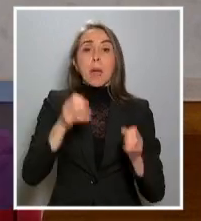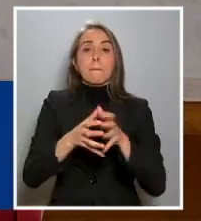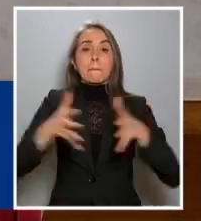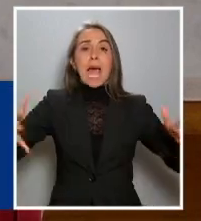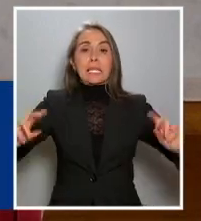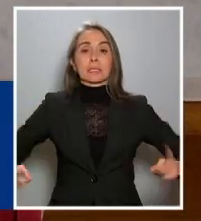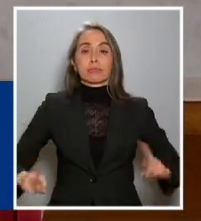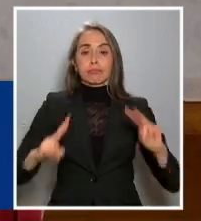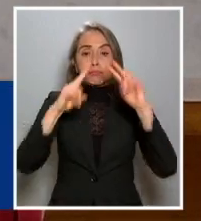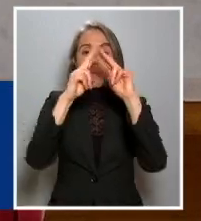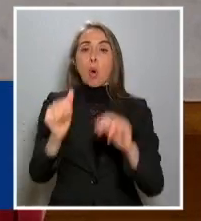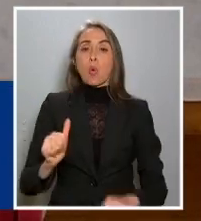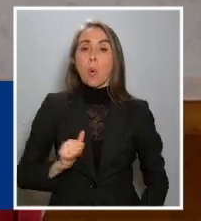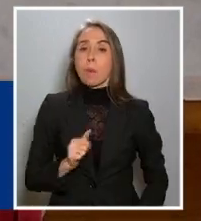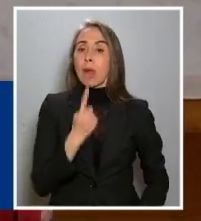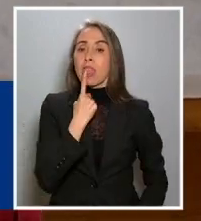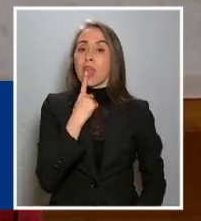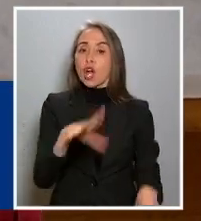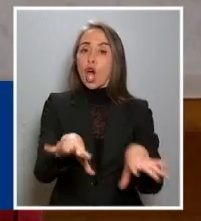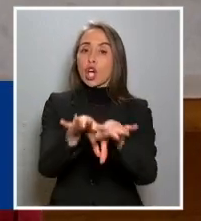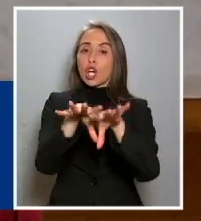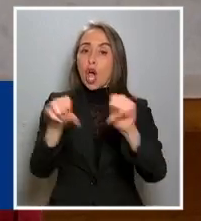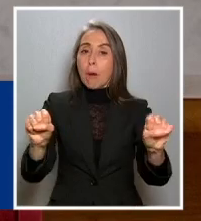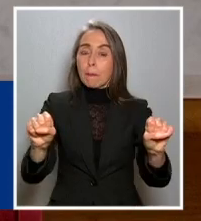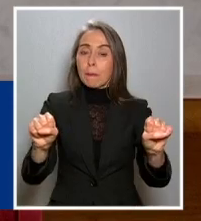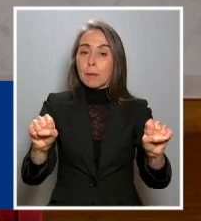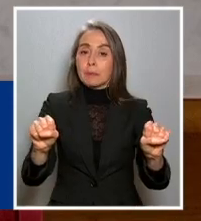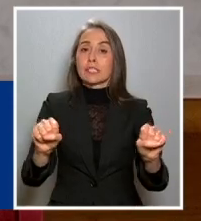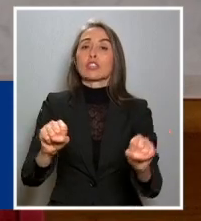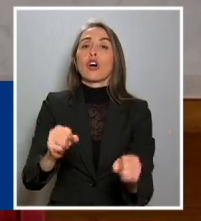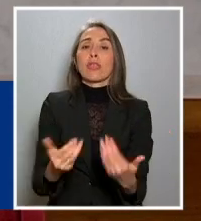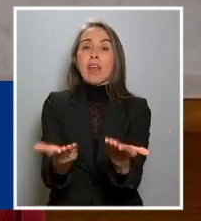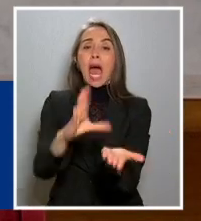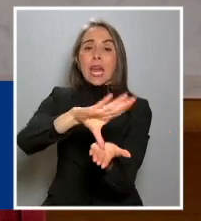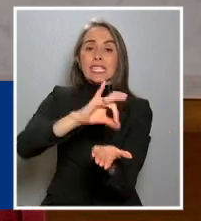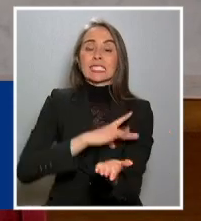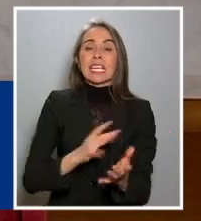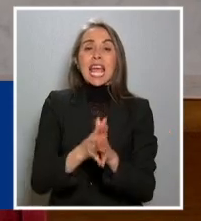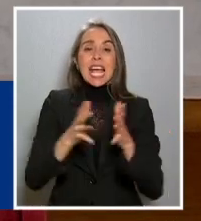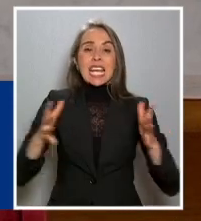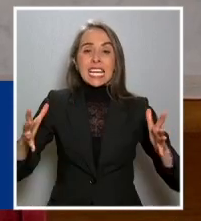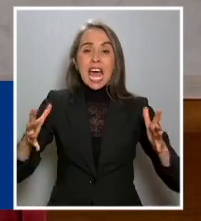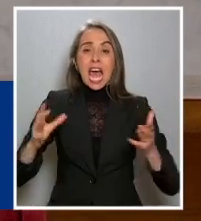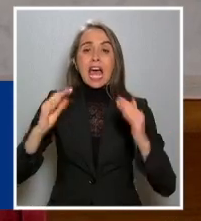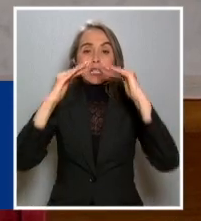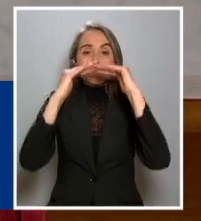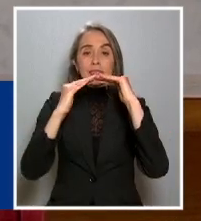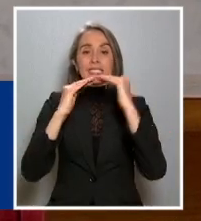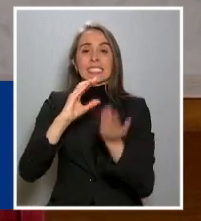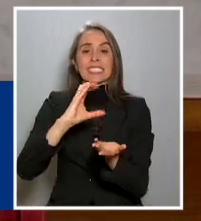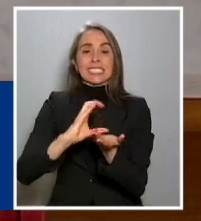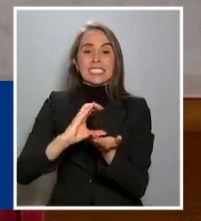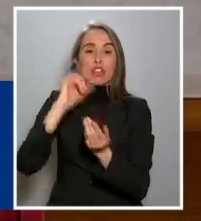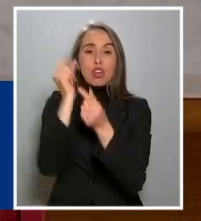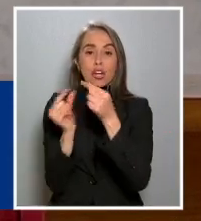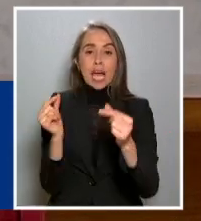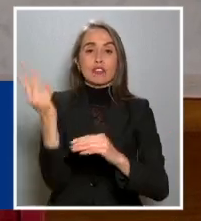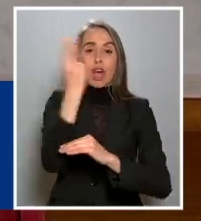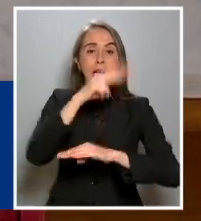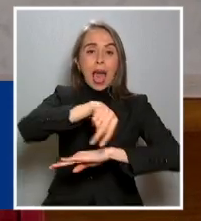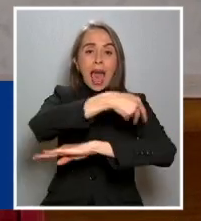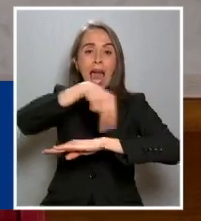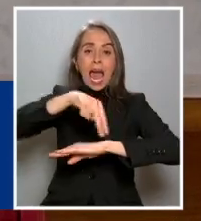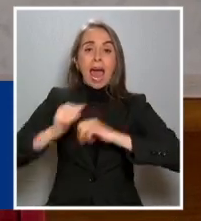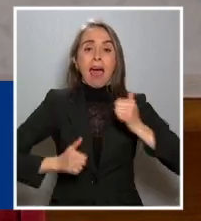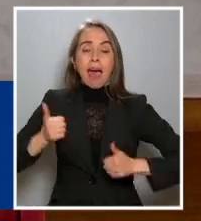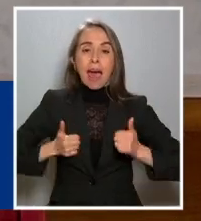cumplir con este compromiso de dotar al país de un gran Centro Nacional de Excelencia para las Artes Escénicas y Musicales en